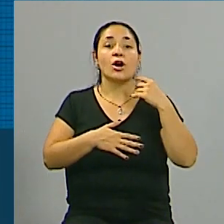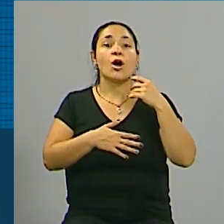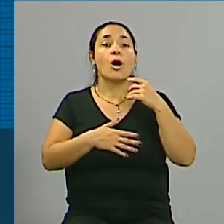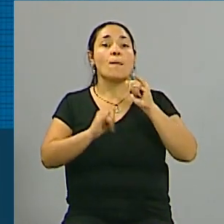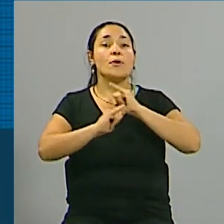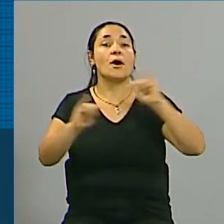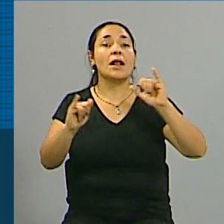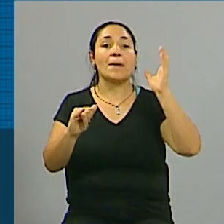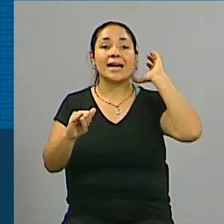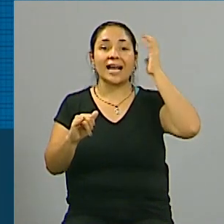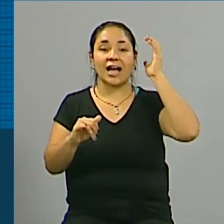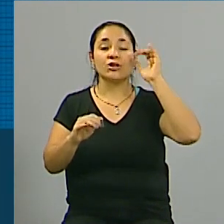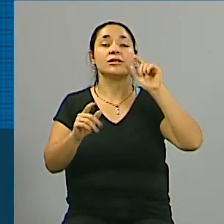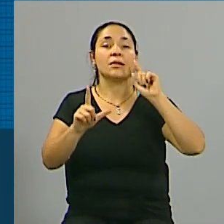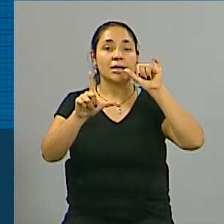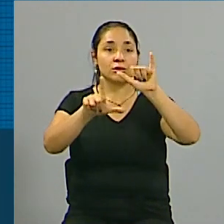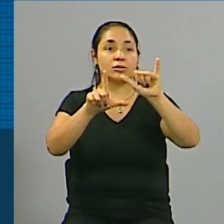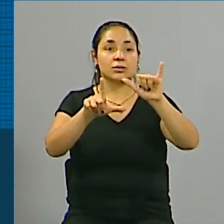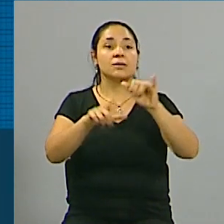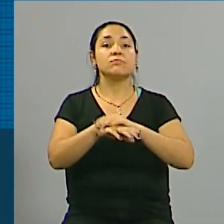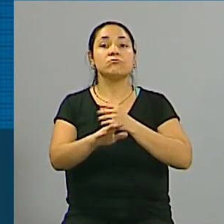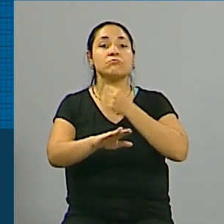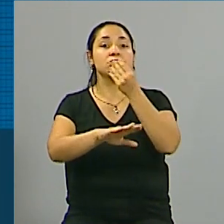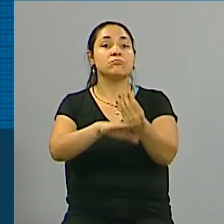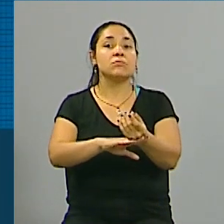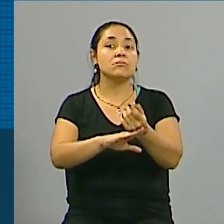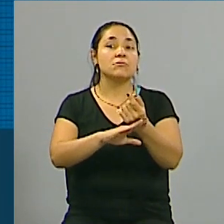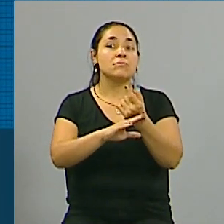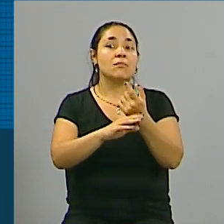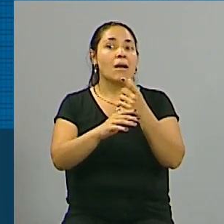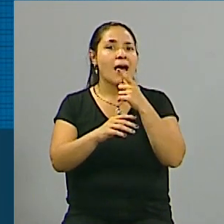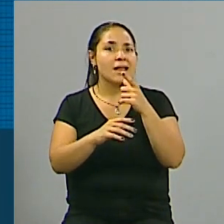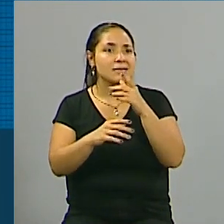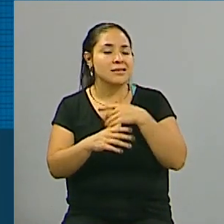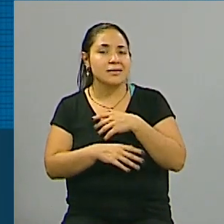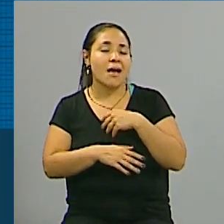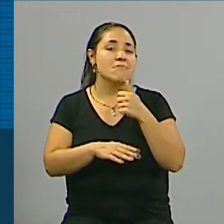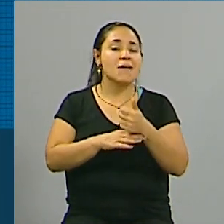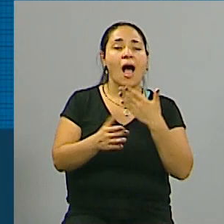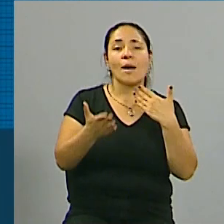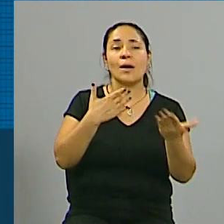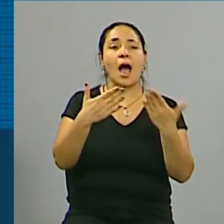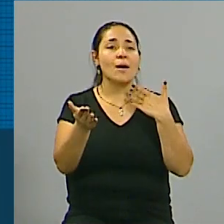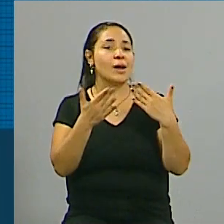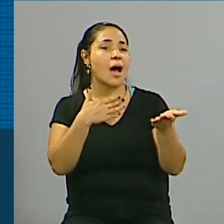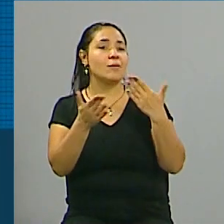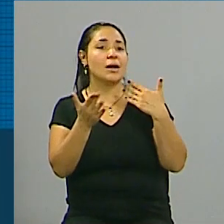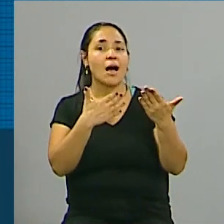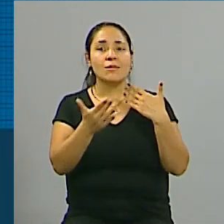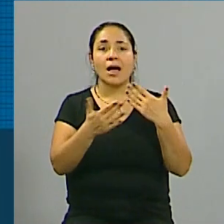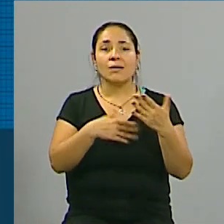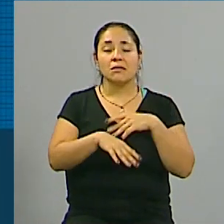y haciendo o respondiendo preguntas que parecían un mal chiste, ¿no? Cuando estamos atravesando momentos